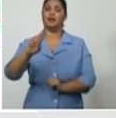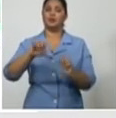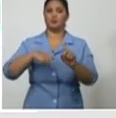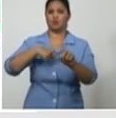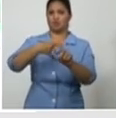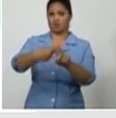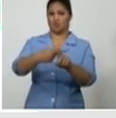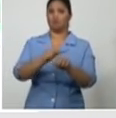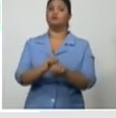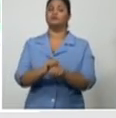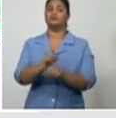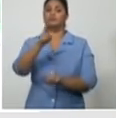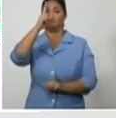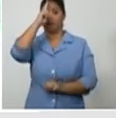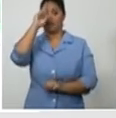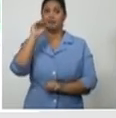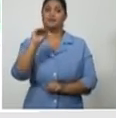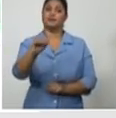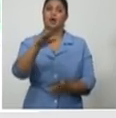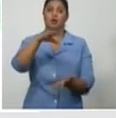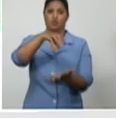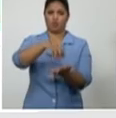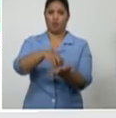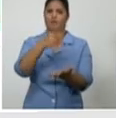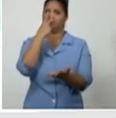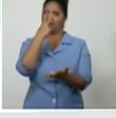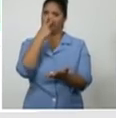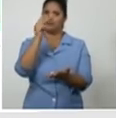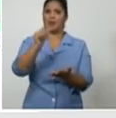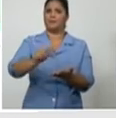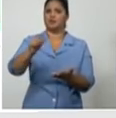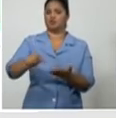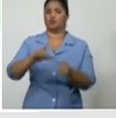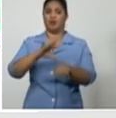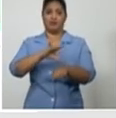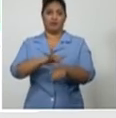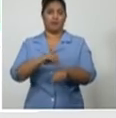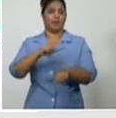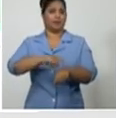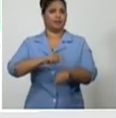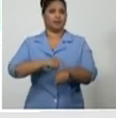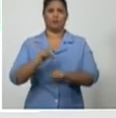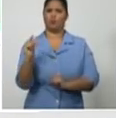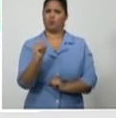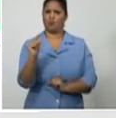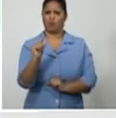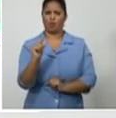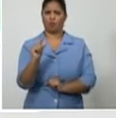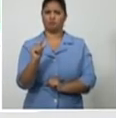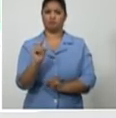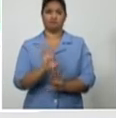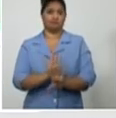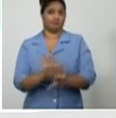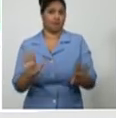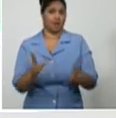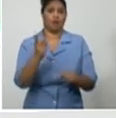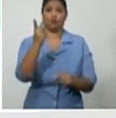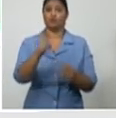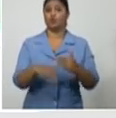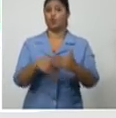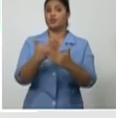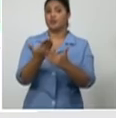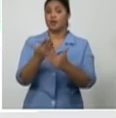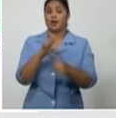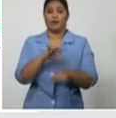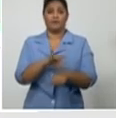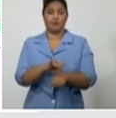un hospital COVID. Y después de una estadía muy breve, solo 2 días en hospital COVID, pues realmente